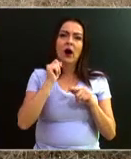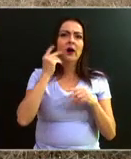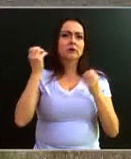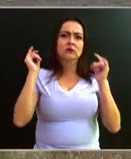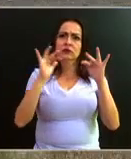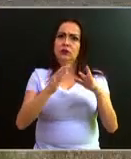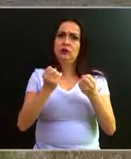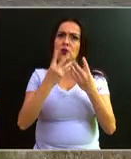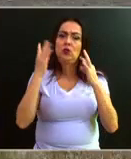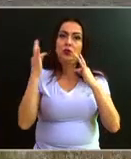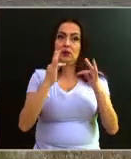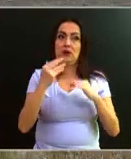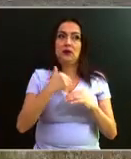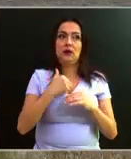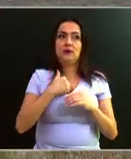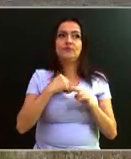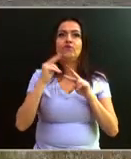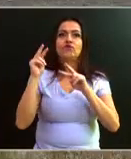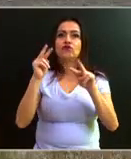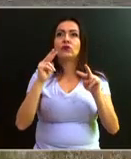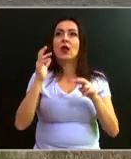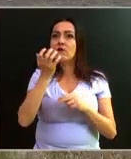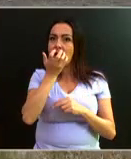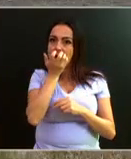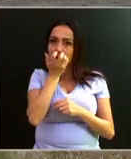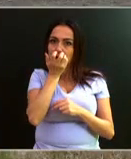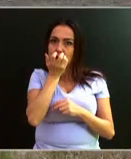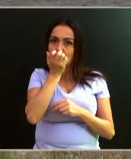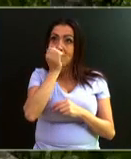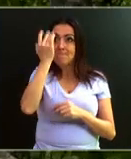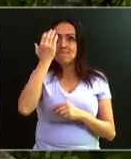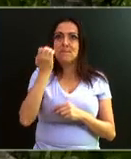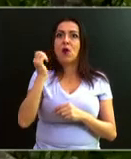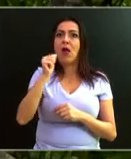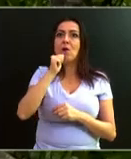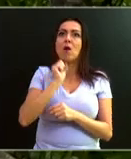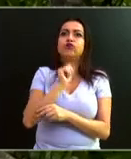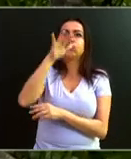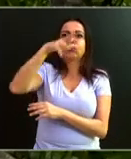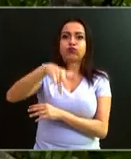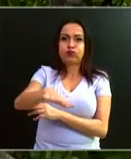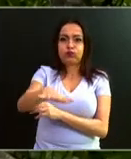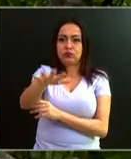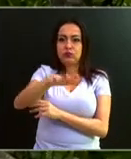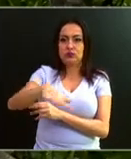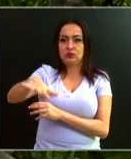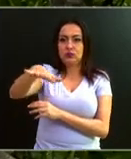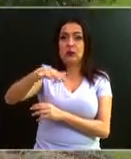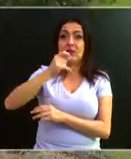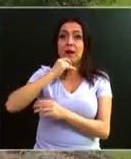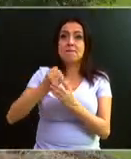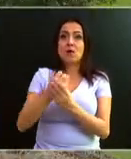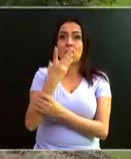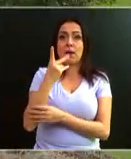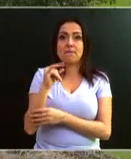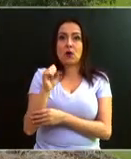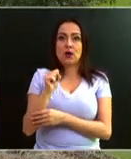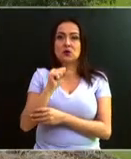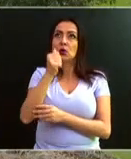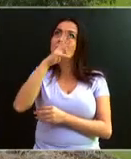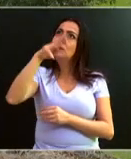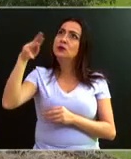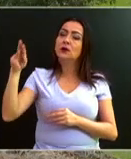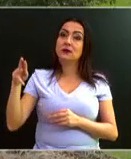visitación turística se cuenta con monitoreo con radios por la amenaza de cabezas de agua que se forman en las faldas del volcán Poás y otras